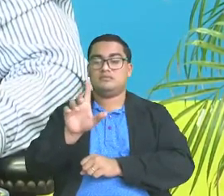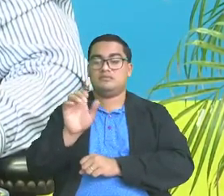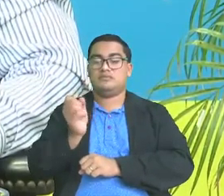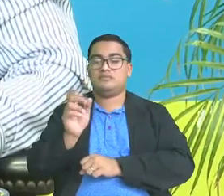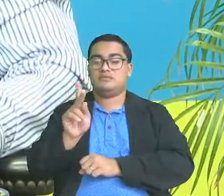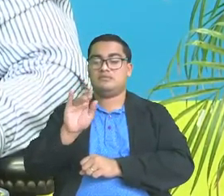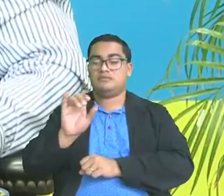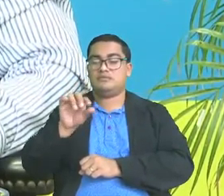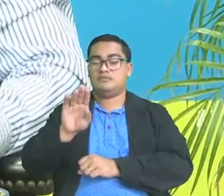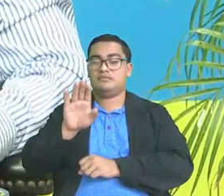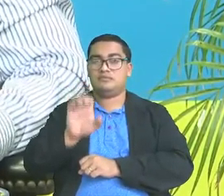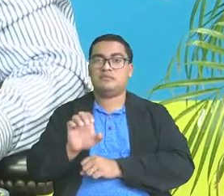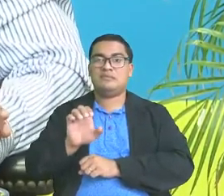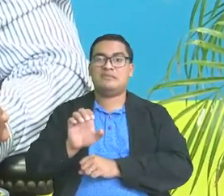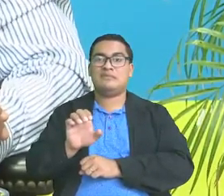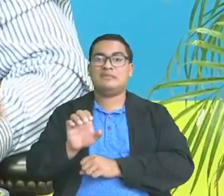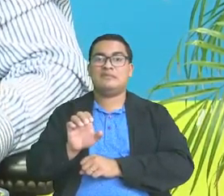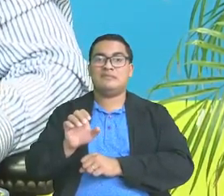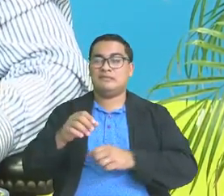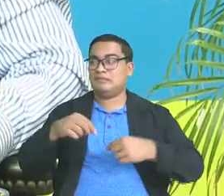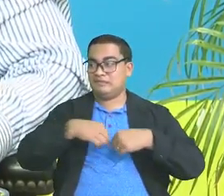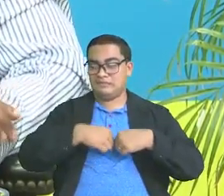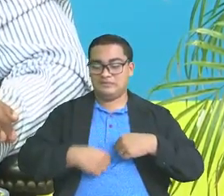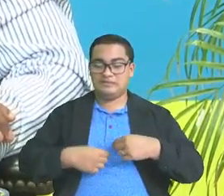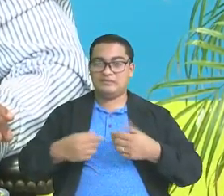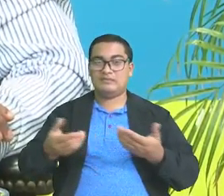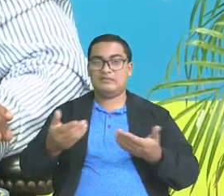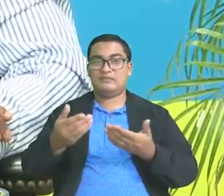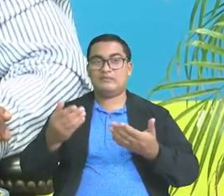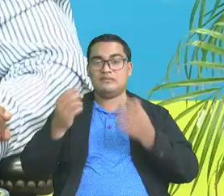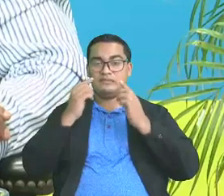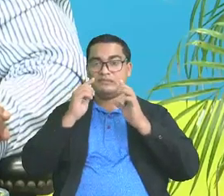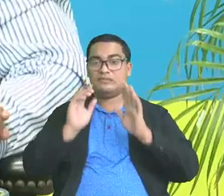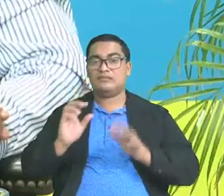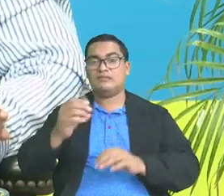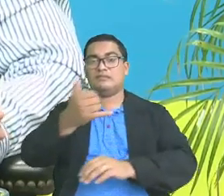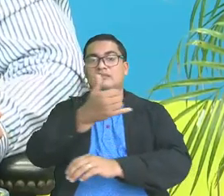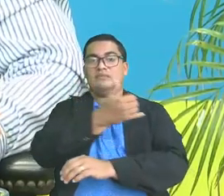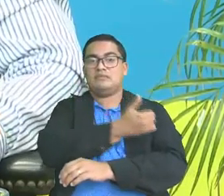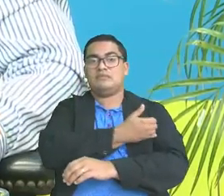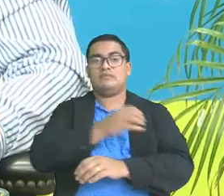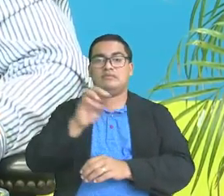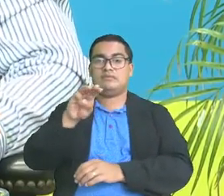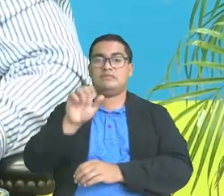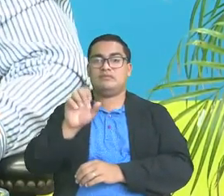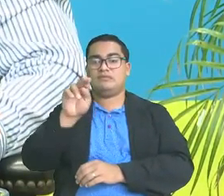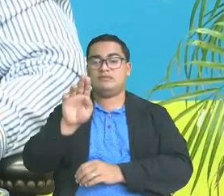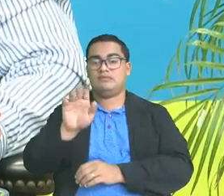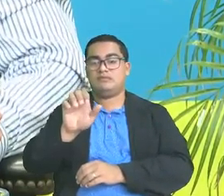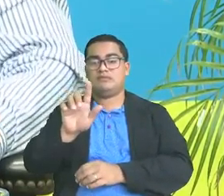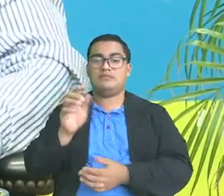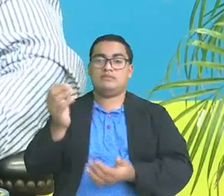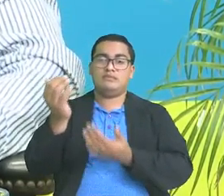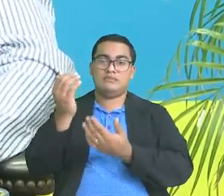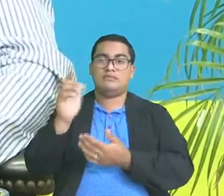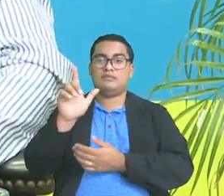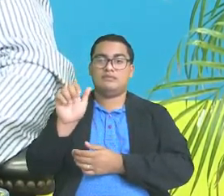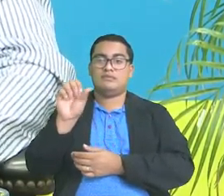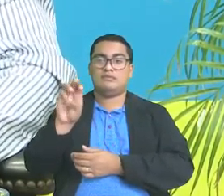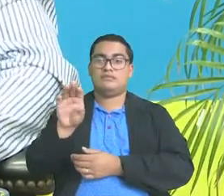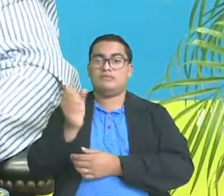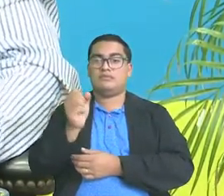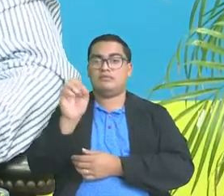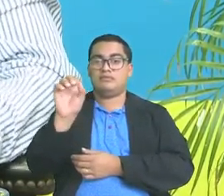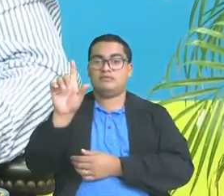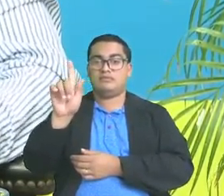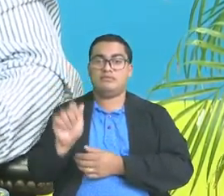es cirujano pediatra de mínima invasión del Hospital Manuel de Jesús Rivera, mejor conocido